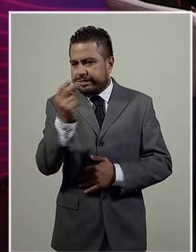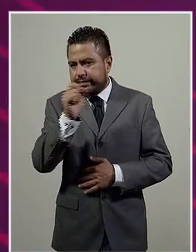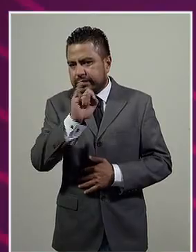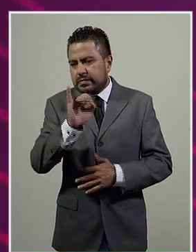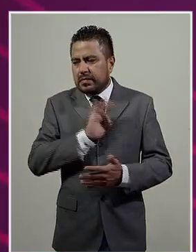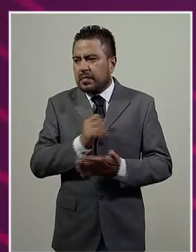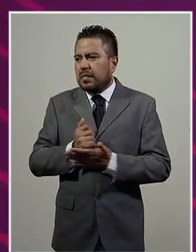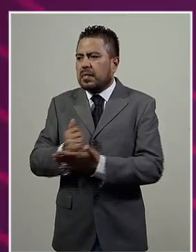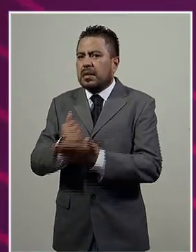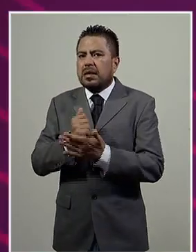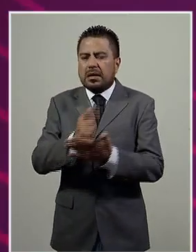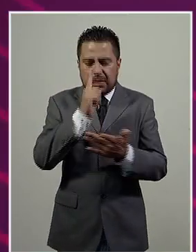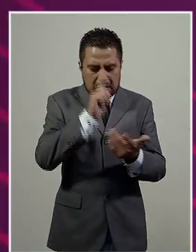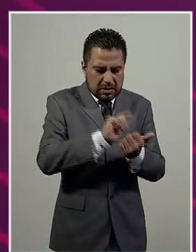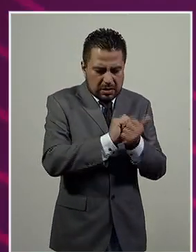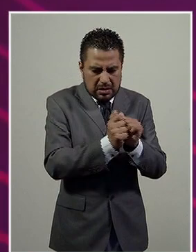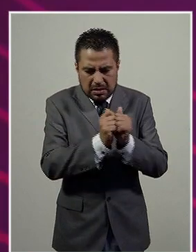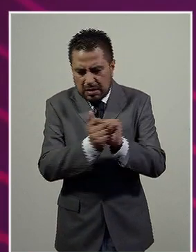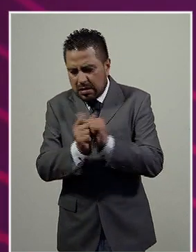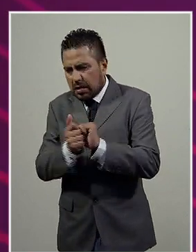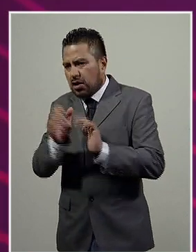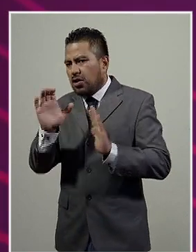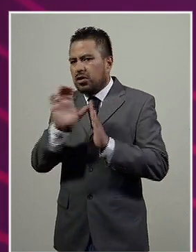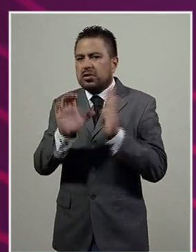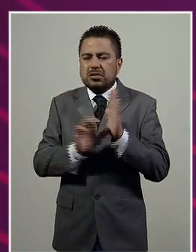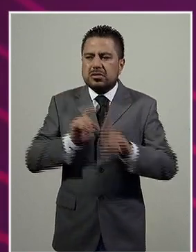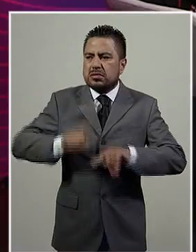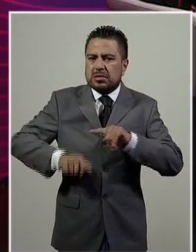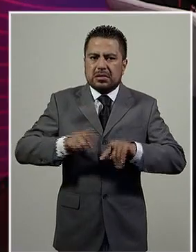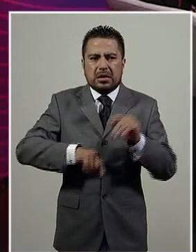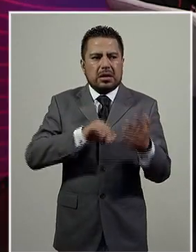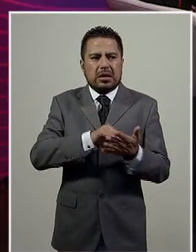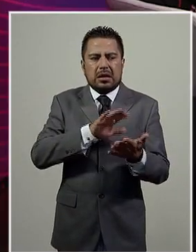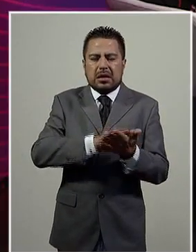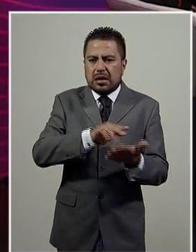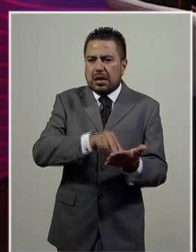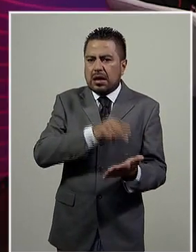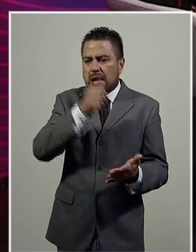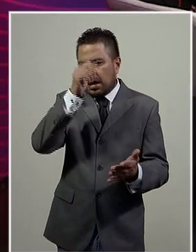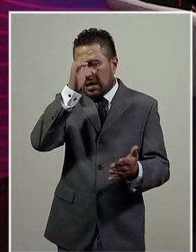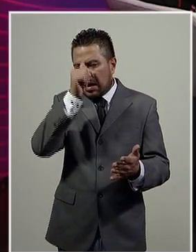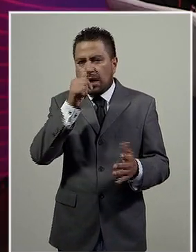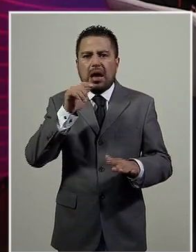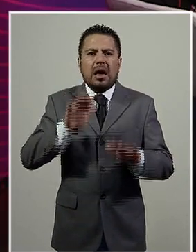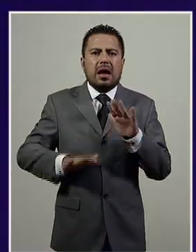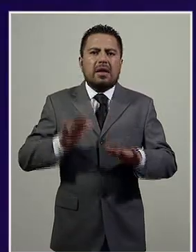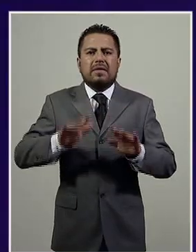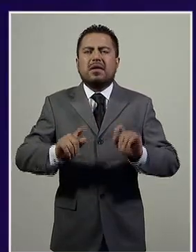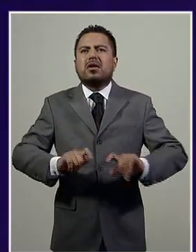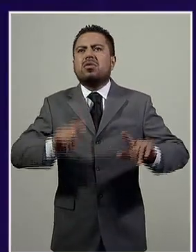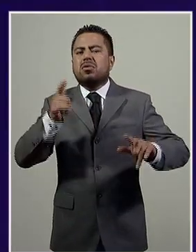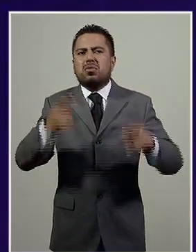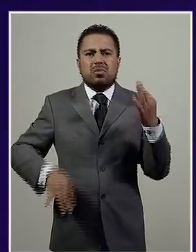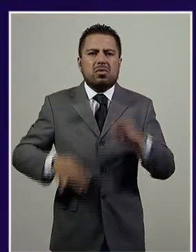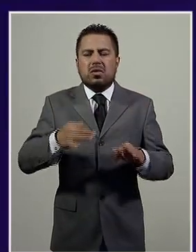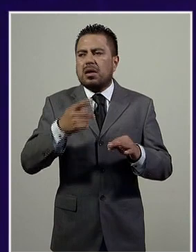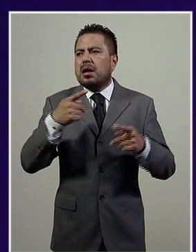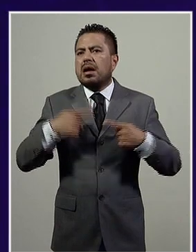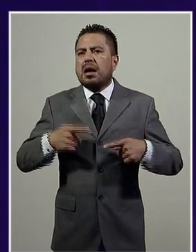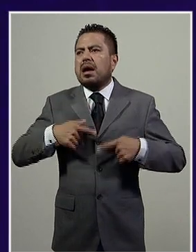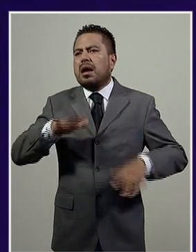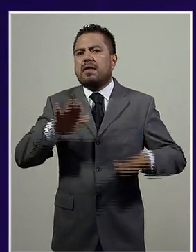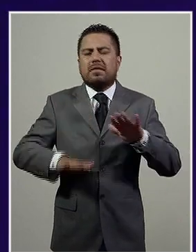ayudar a hacer interpretación conforme a la Constitución y a los tratados, pero digamos, a veces hay un marco jurídico, a veces la gente